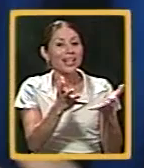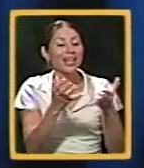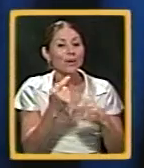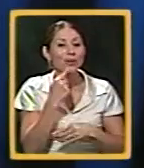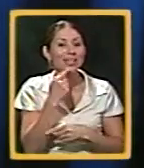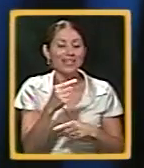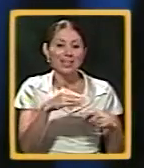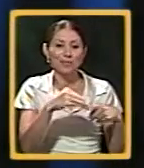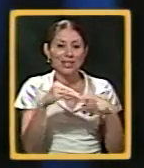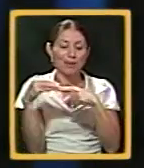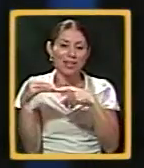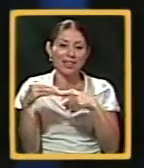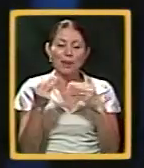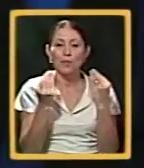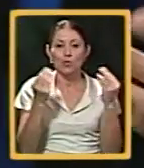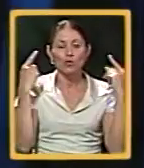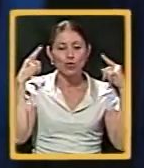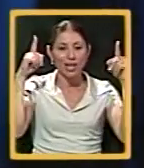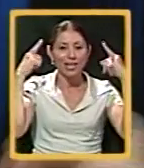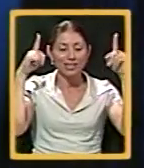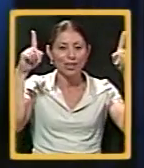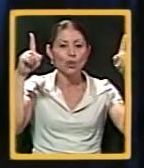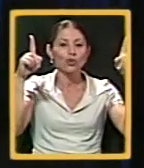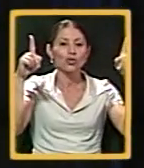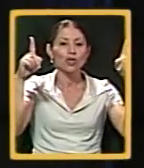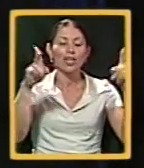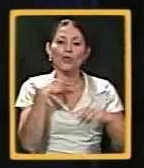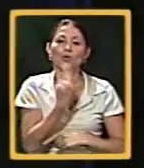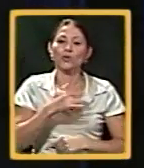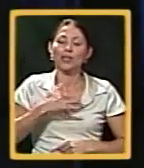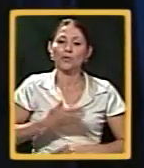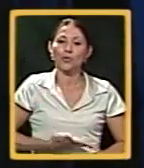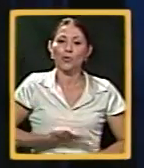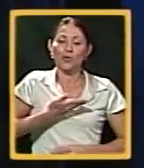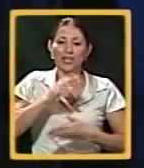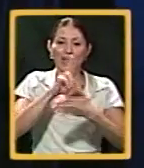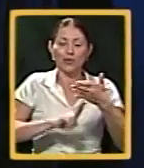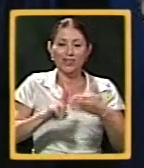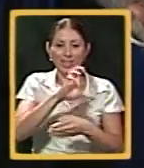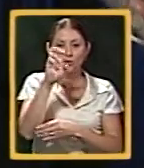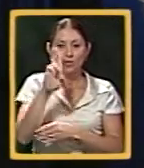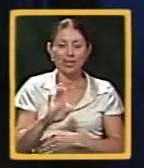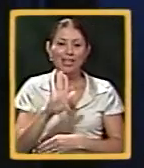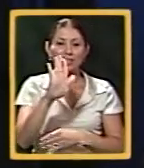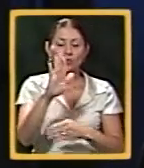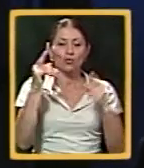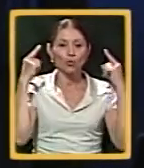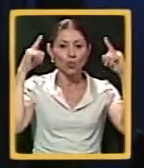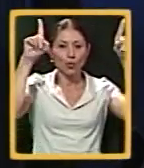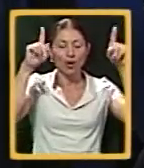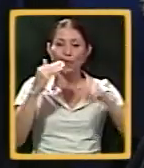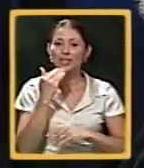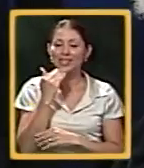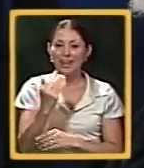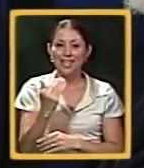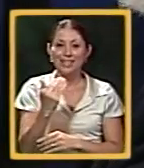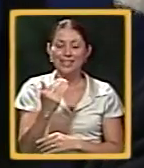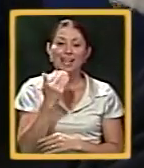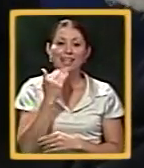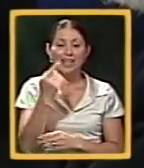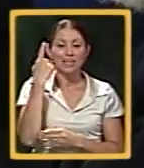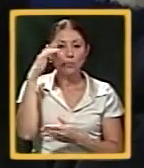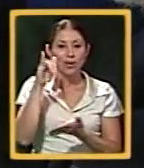muy especialmente muchos éxitos y estamos muy orgullosos en la Universidad de Costa Rica de su nombramiento. Muchas gracias y muchas gracias